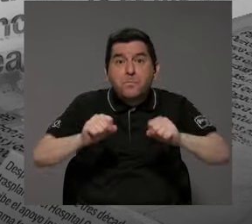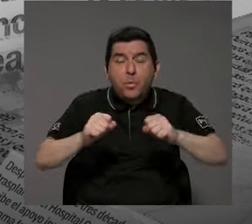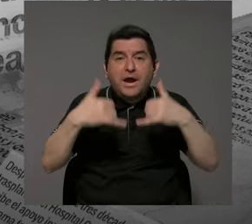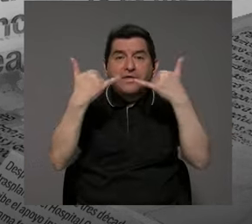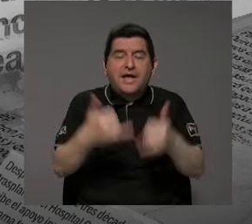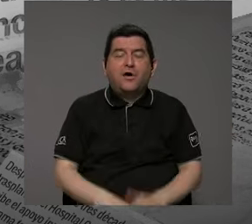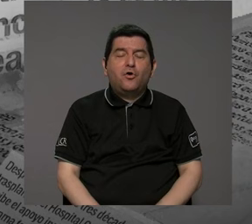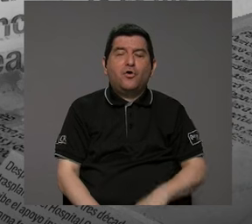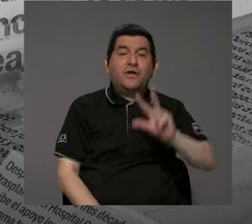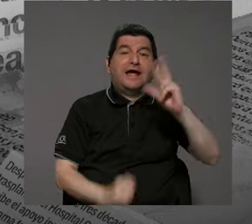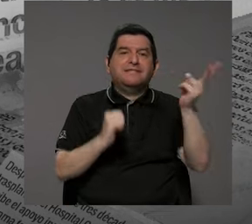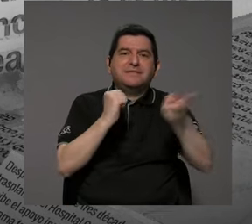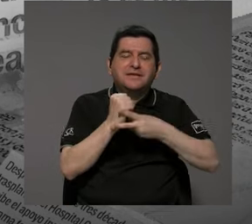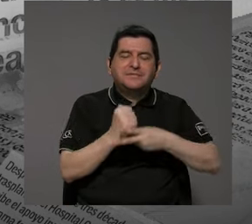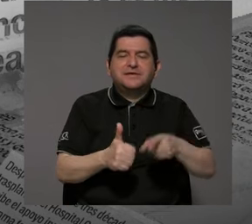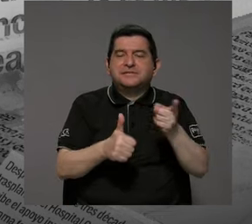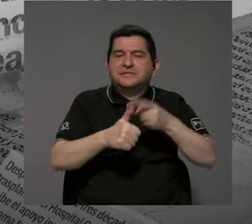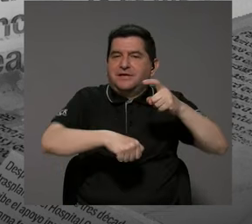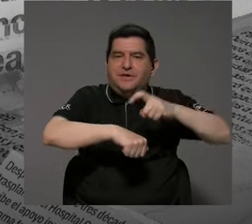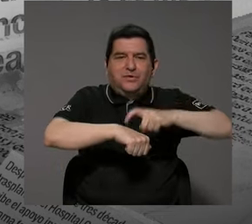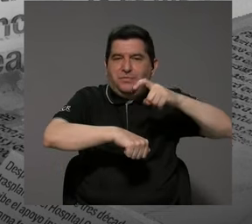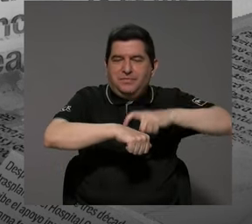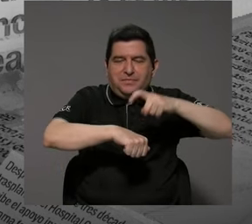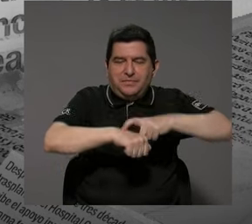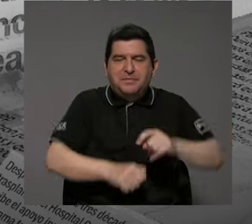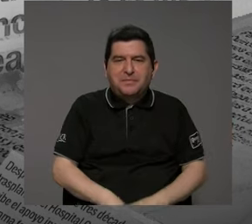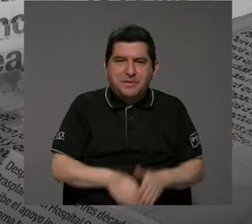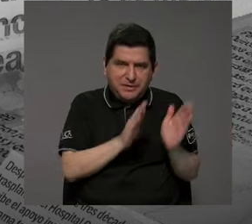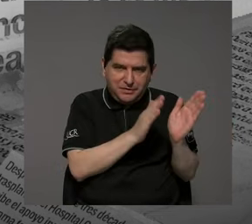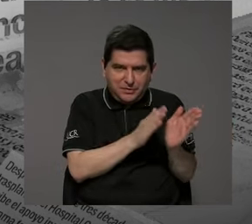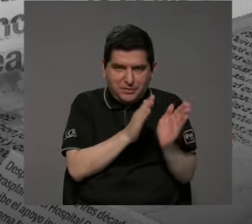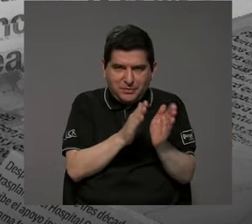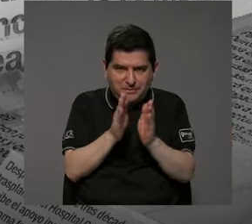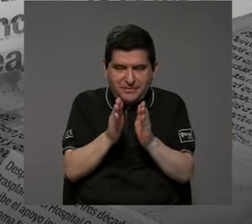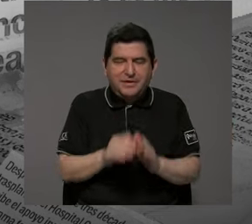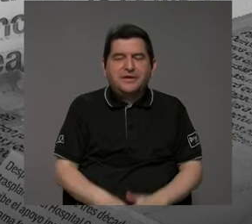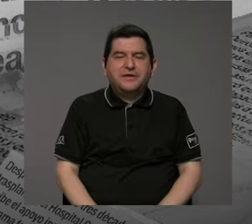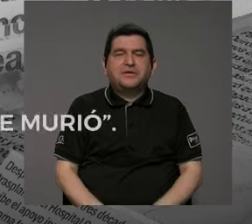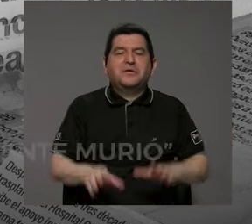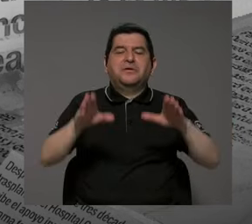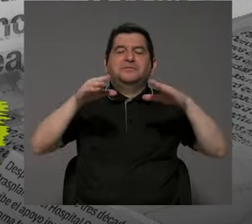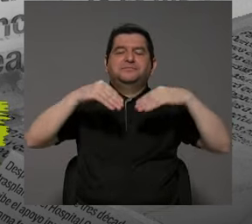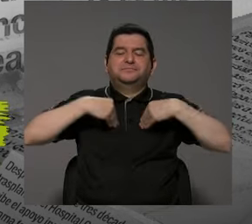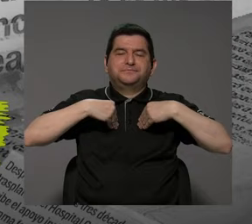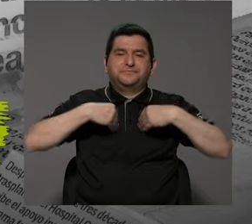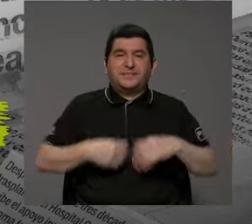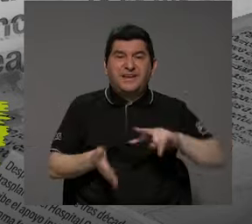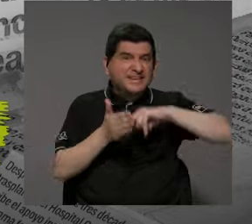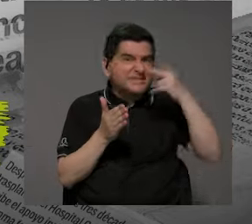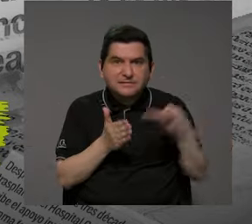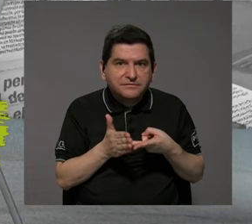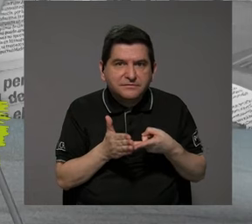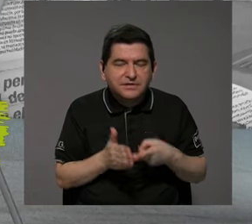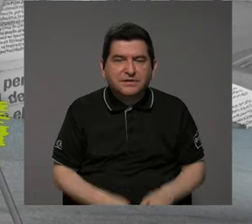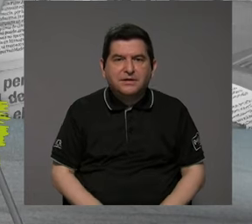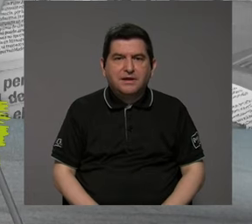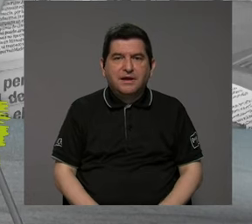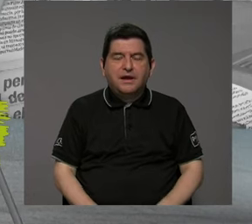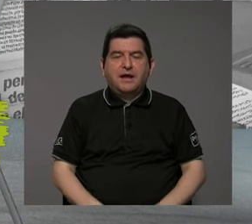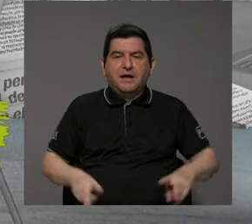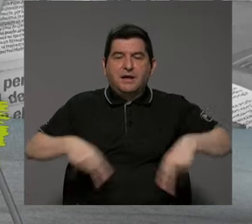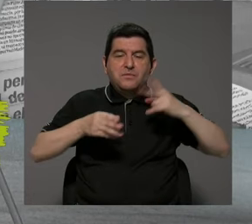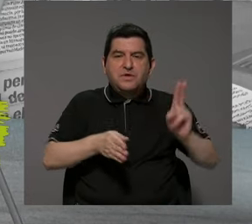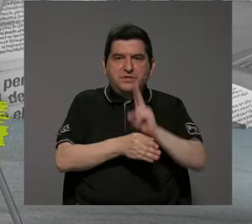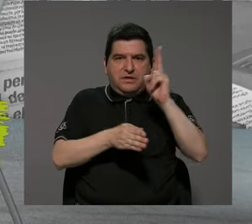recibiendo el triple de lo que inicialmente se se consideró recibir Eso quiere decir que la vida útil del